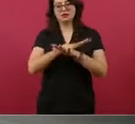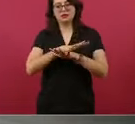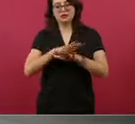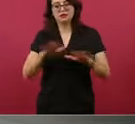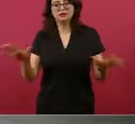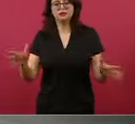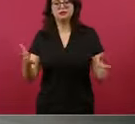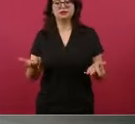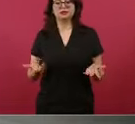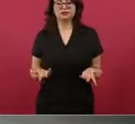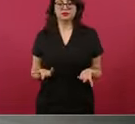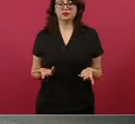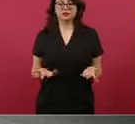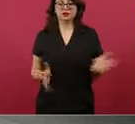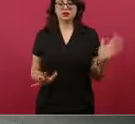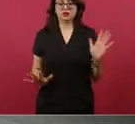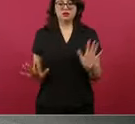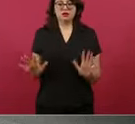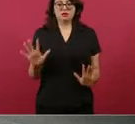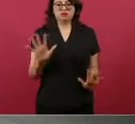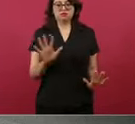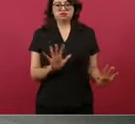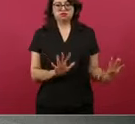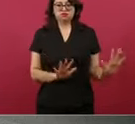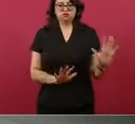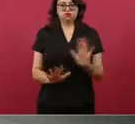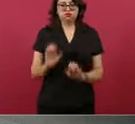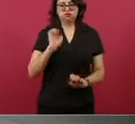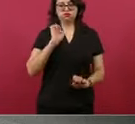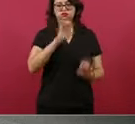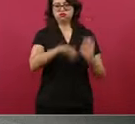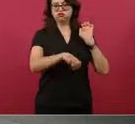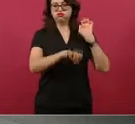de la manipulación.